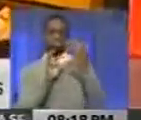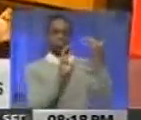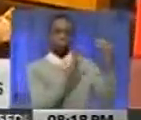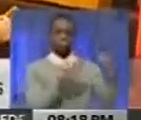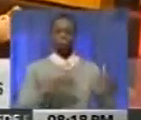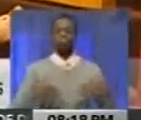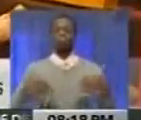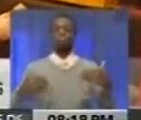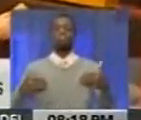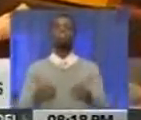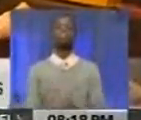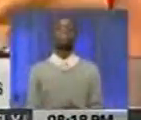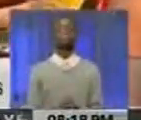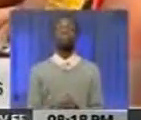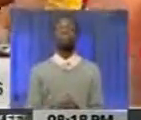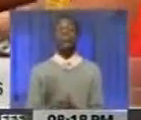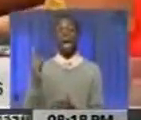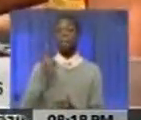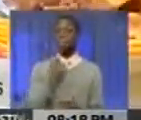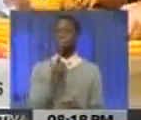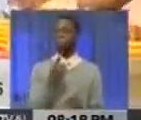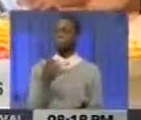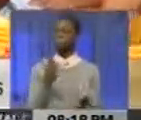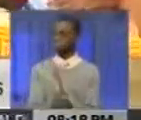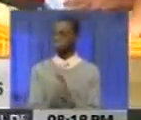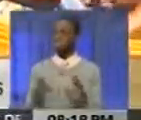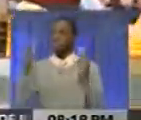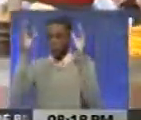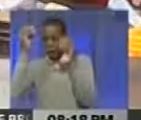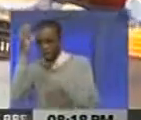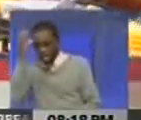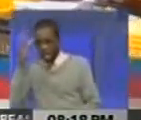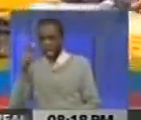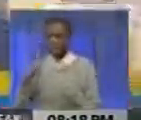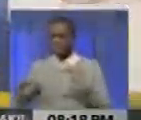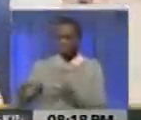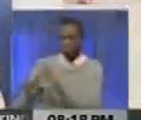de la organización y la conciencia es posible combatir la guerra económica.